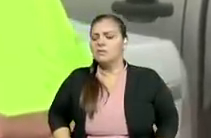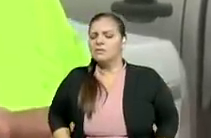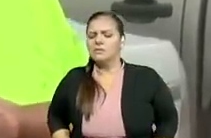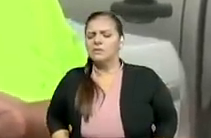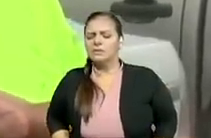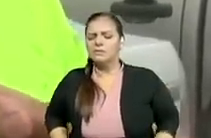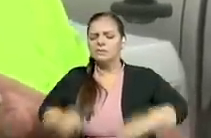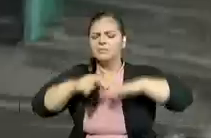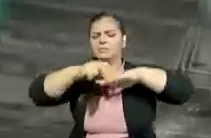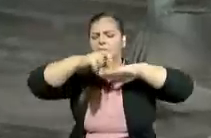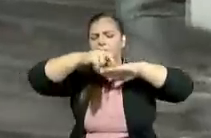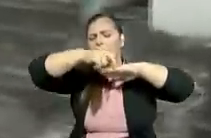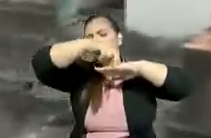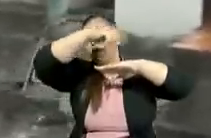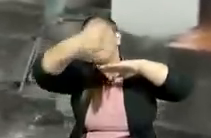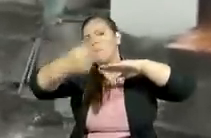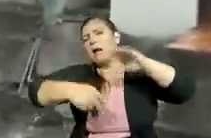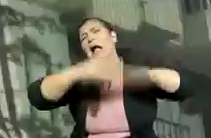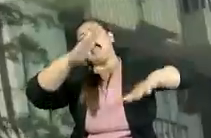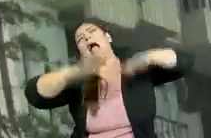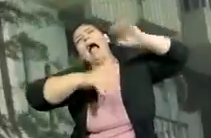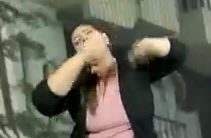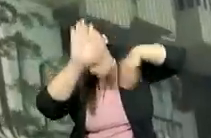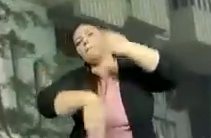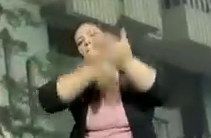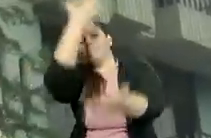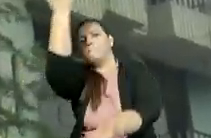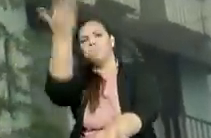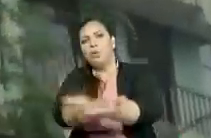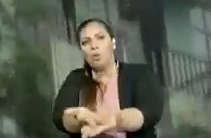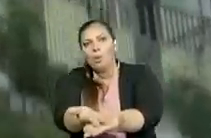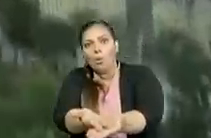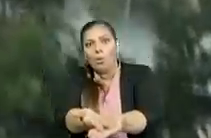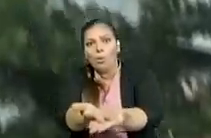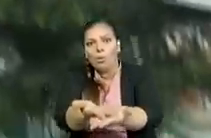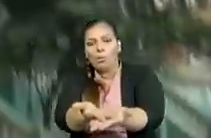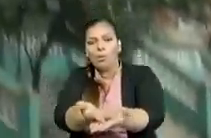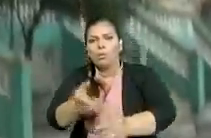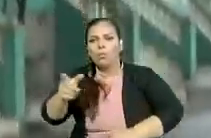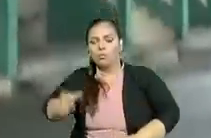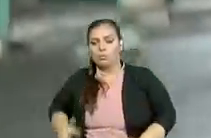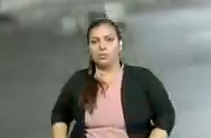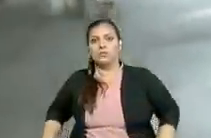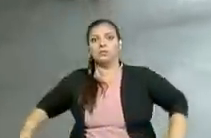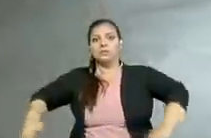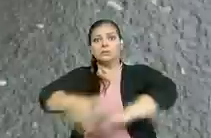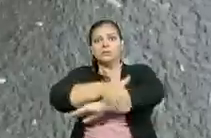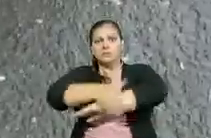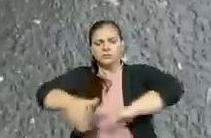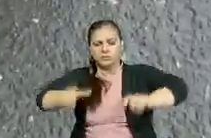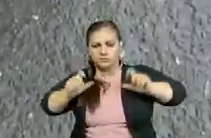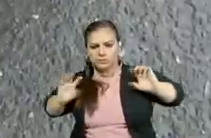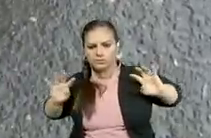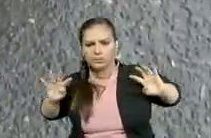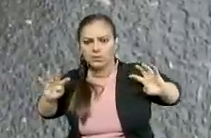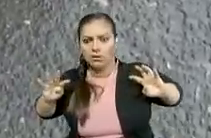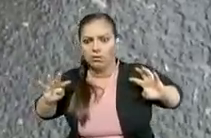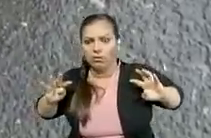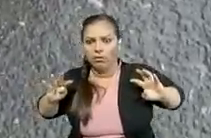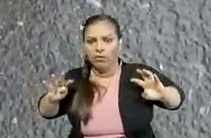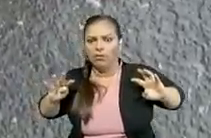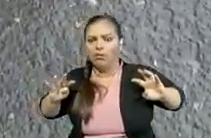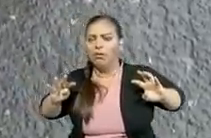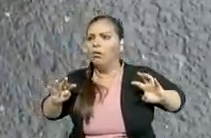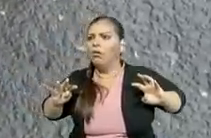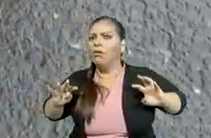un menor se había lanzado desde un tercer piso de un edificio. Moradores del lugar se alarmaron cuando vieron el cuerpo del menor tirado